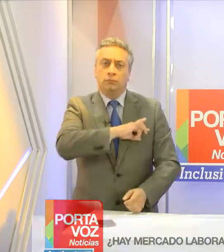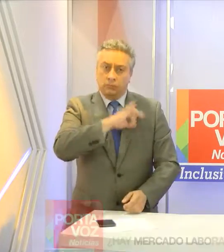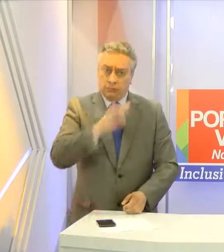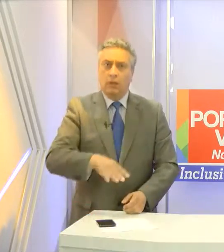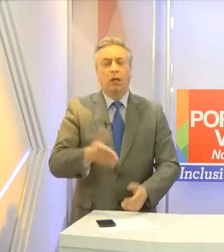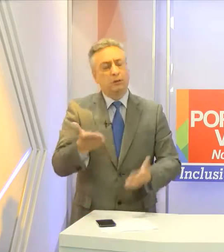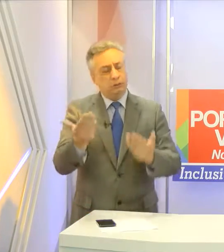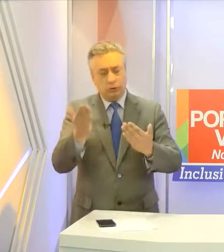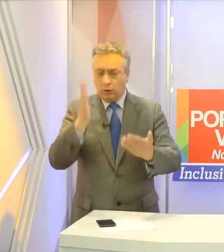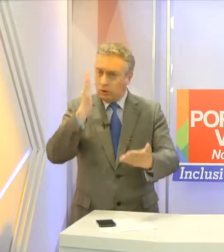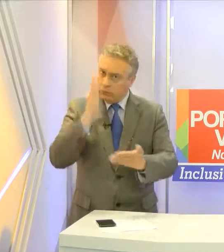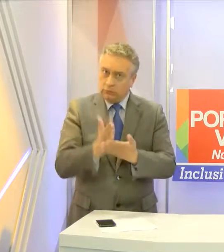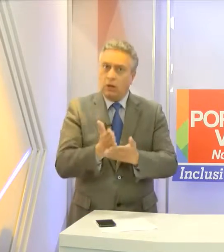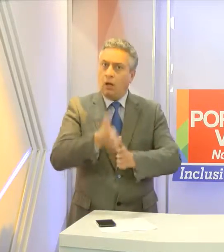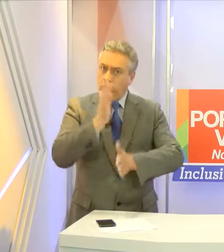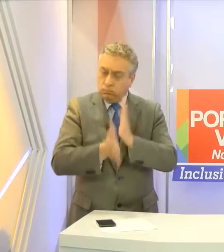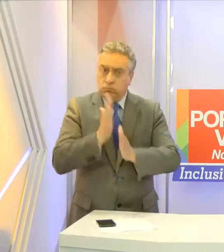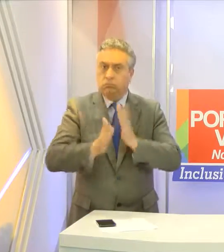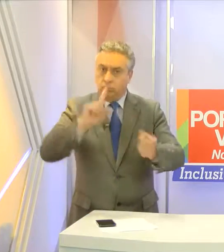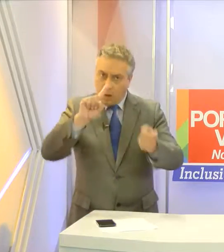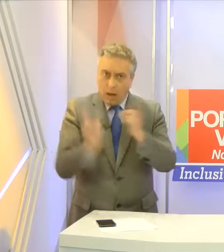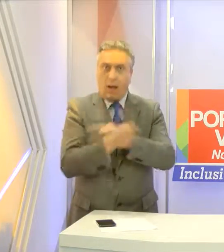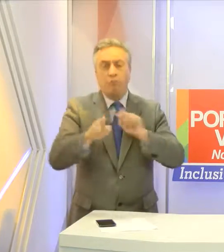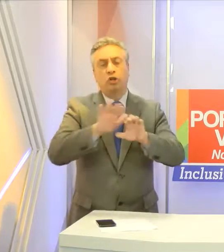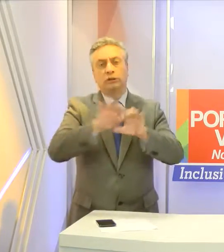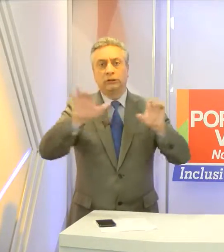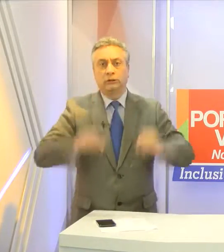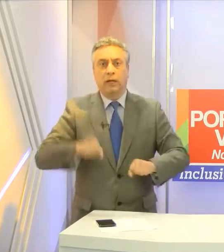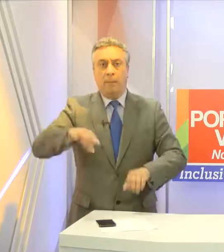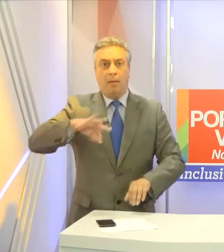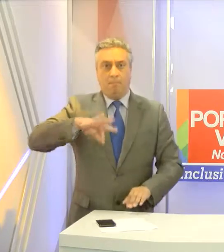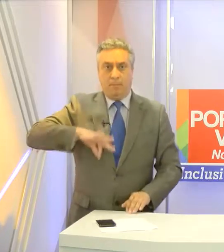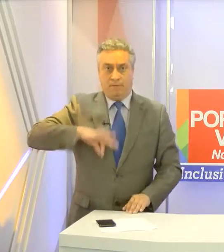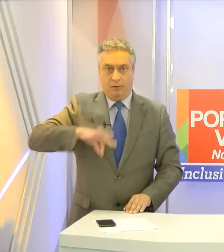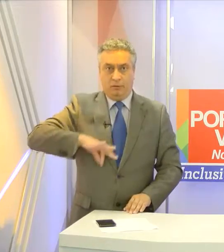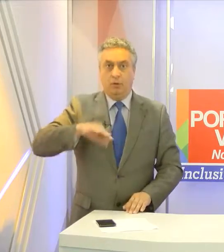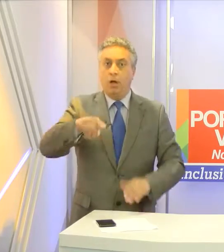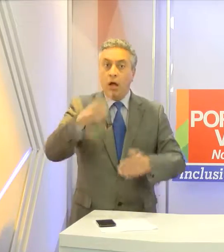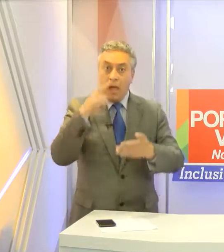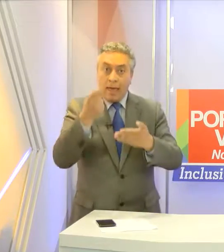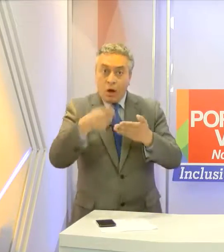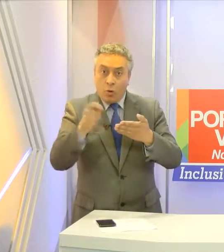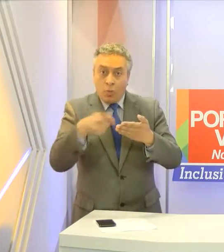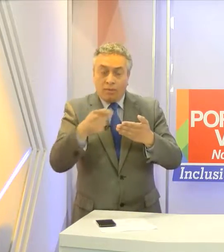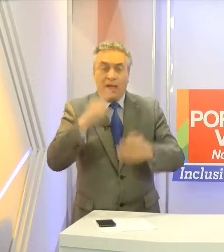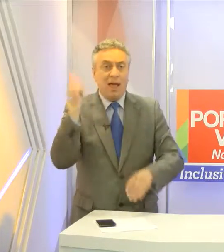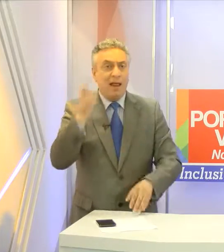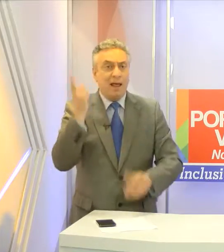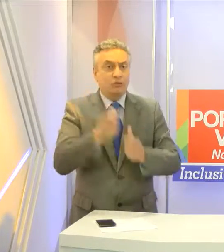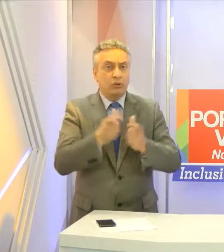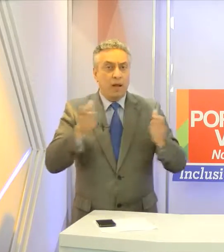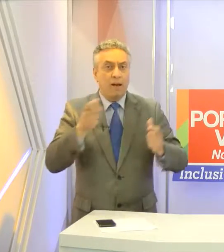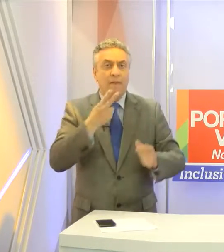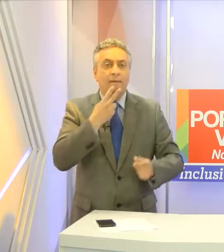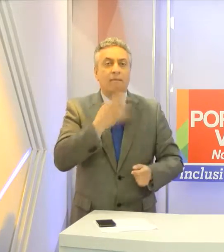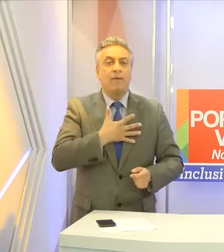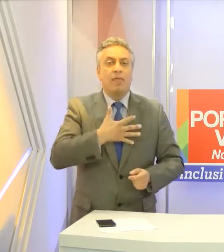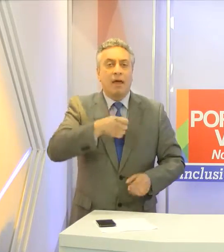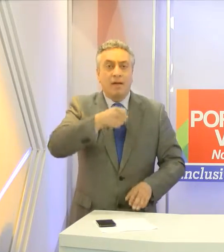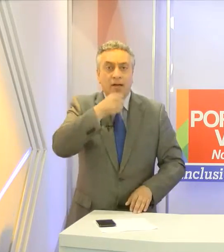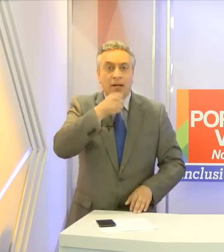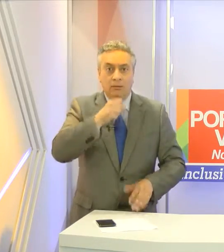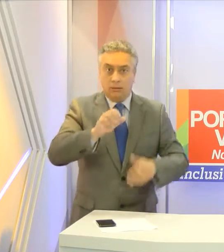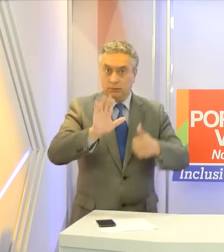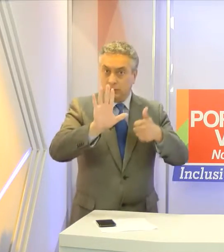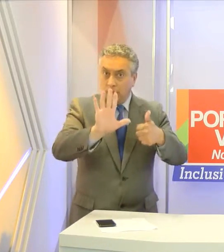un cambio urgente al sistema previsional. Y un dato sorprendente de la Encuesta Nacional de Vida en la Vejez. El